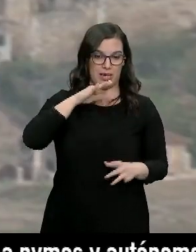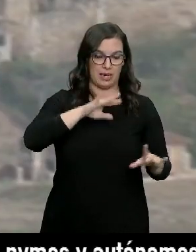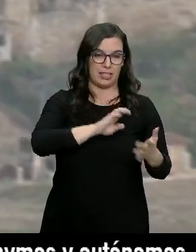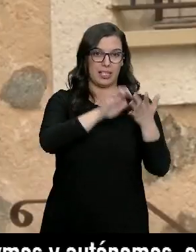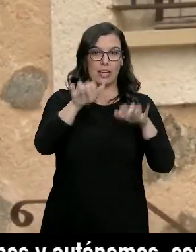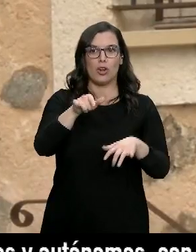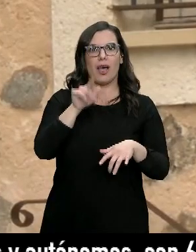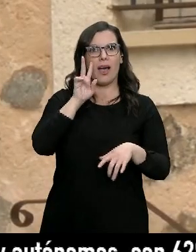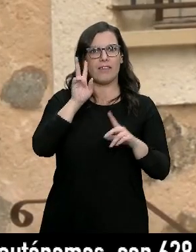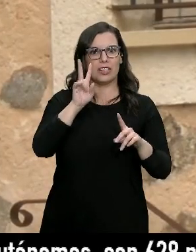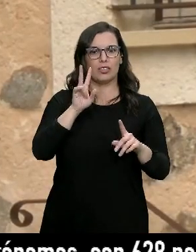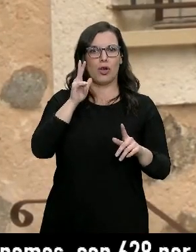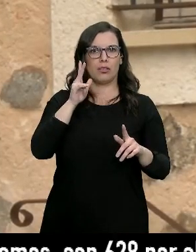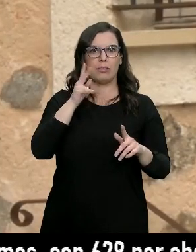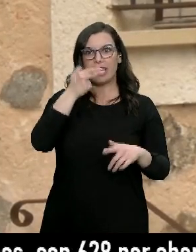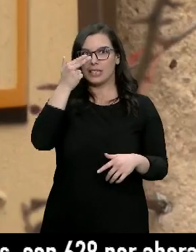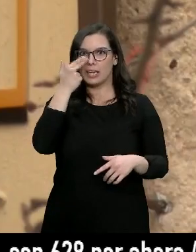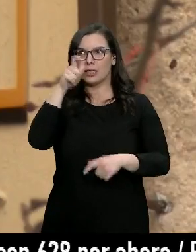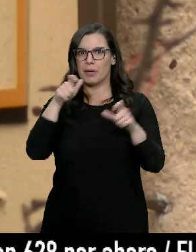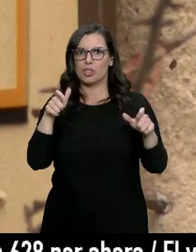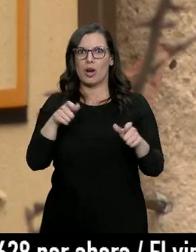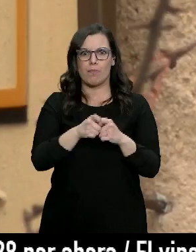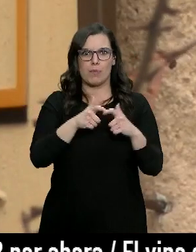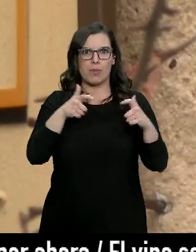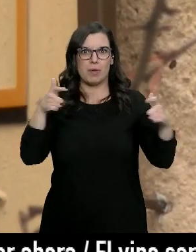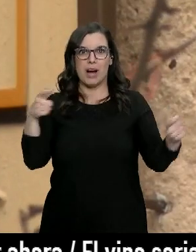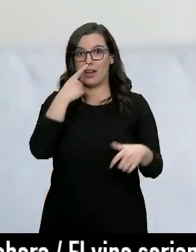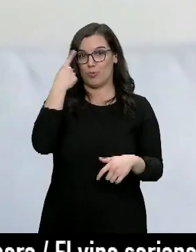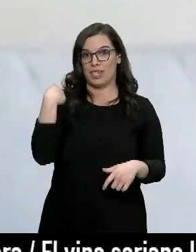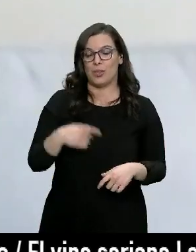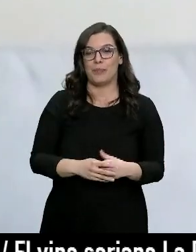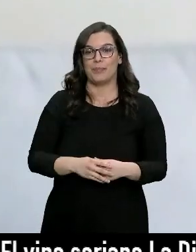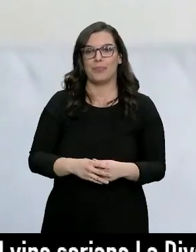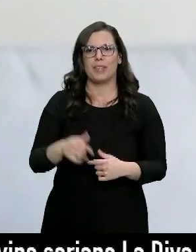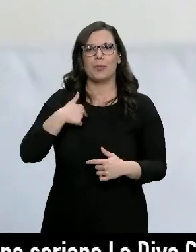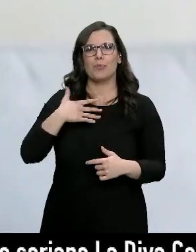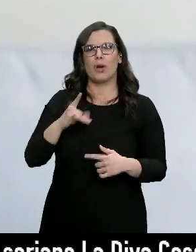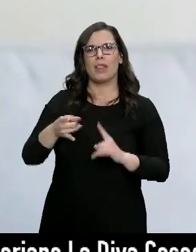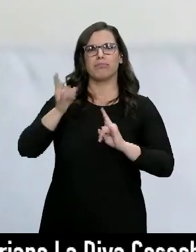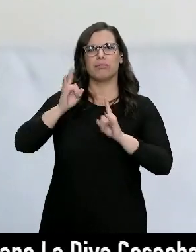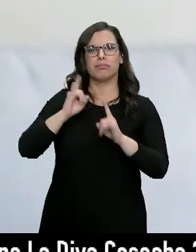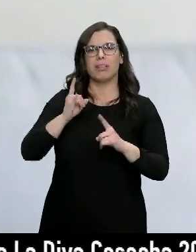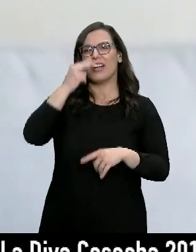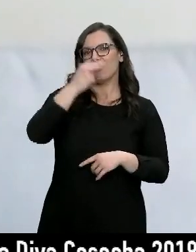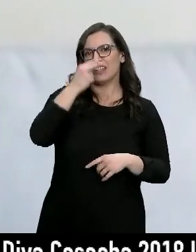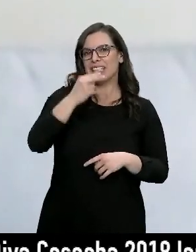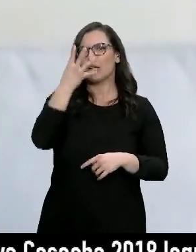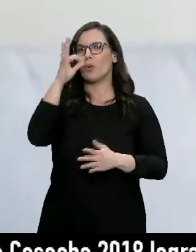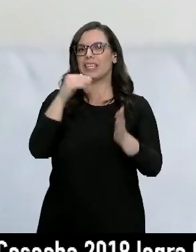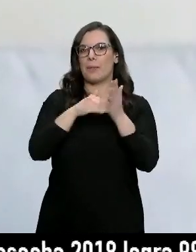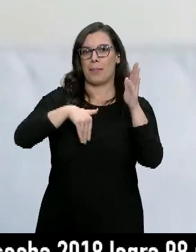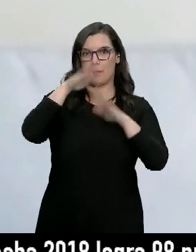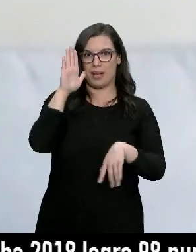ha visto crecer notablemente el interés del viajero durante el año pasado. He recibido aproximadamente unas 40.000 visitas más